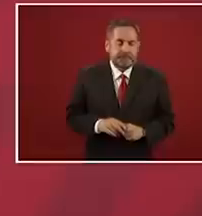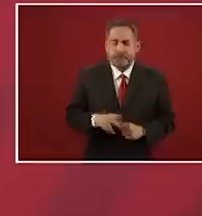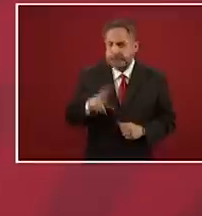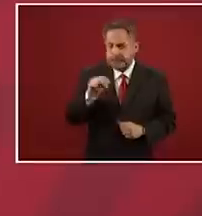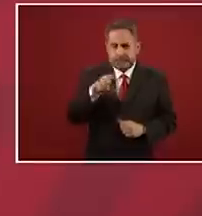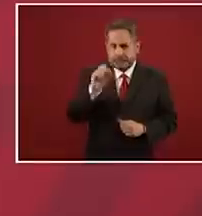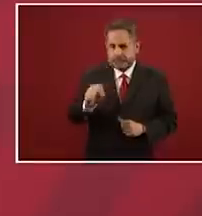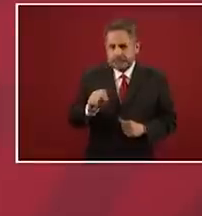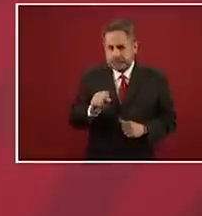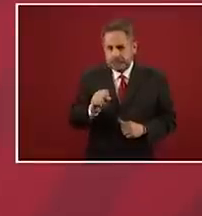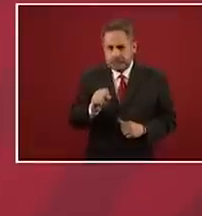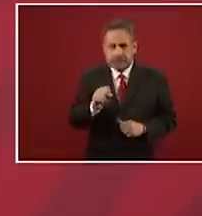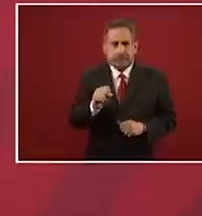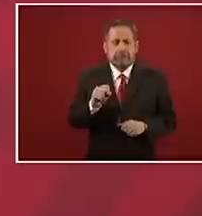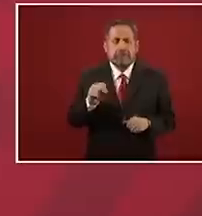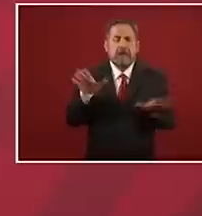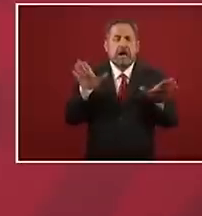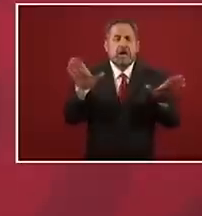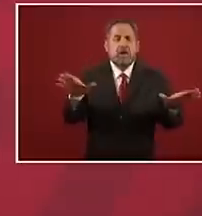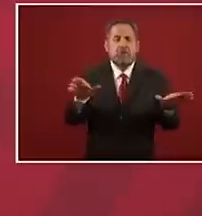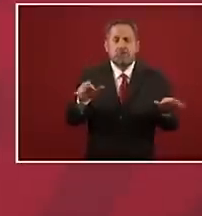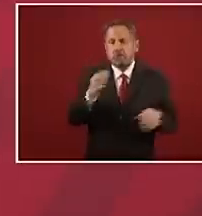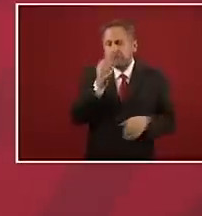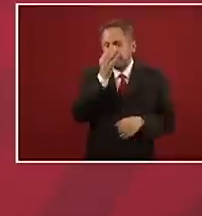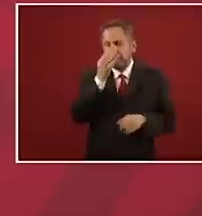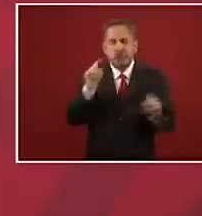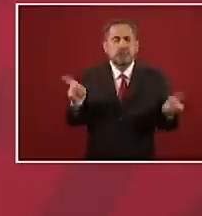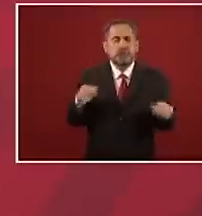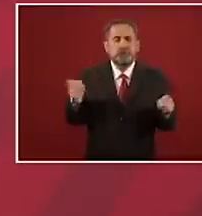una avioneta Cessna.